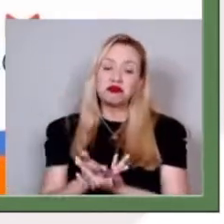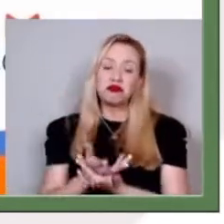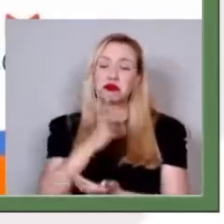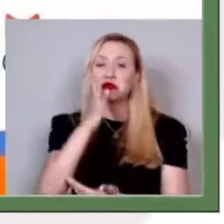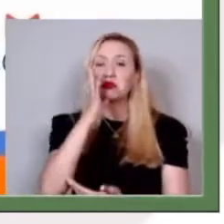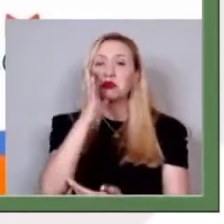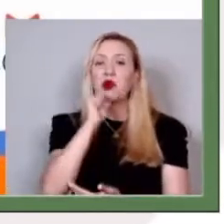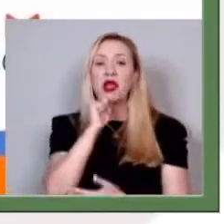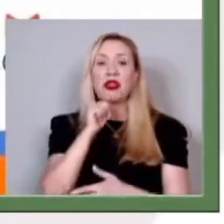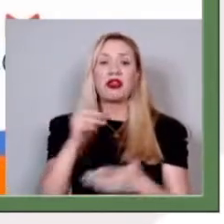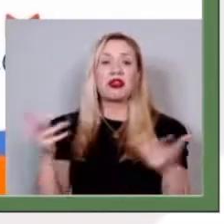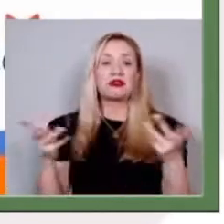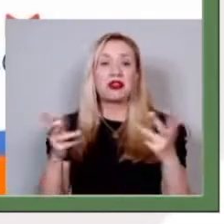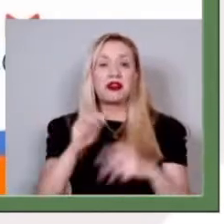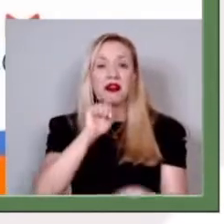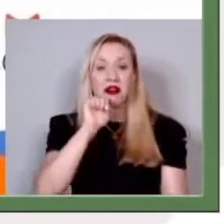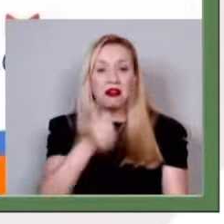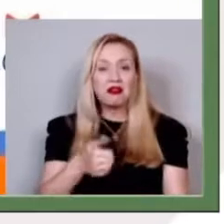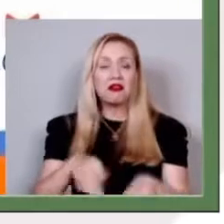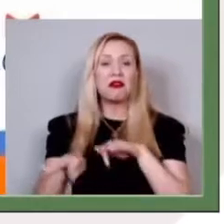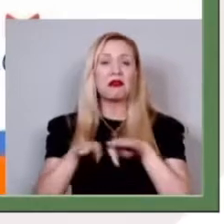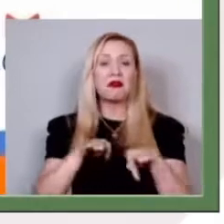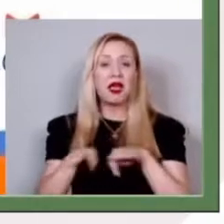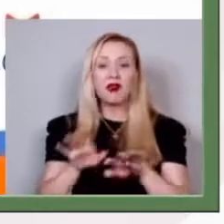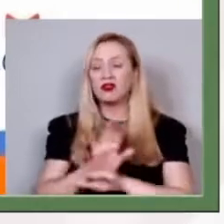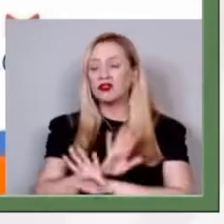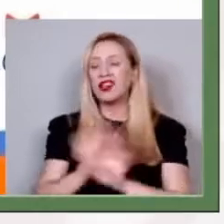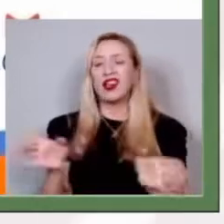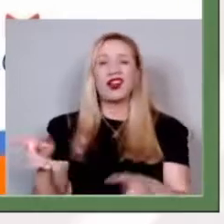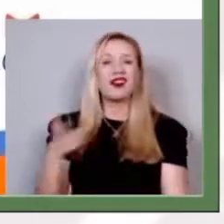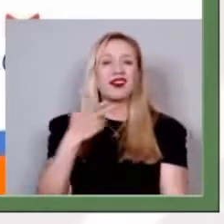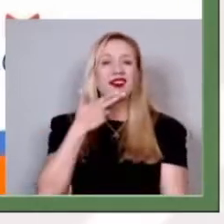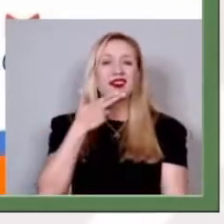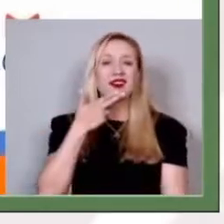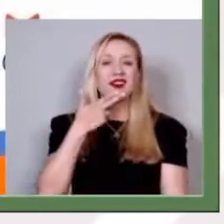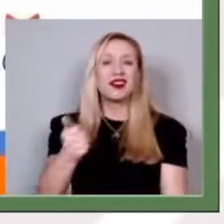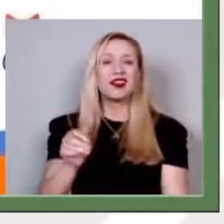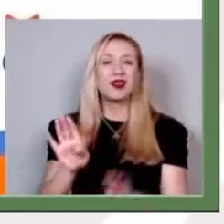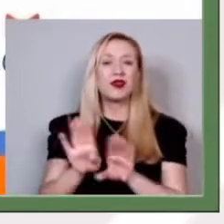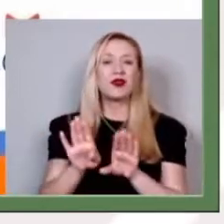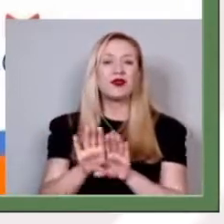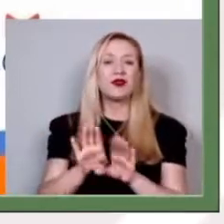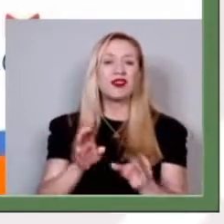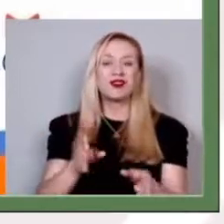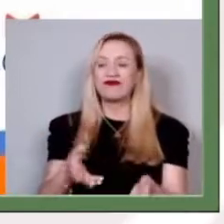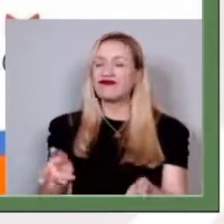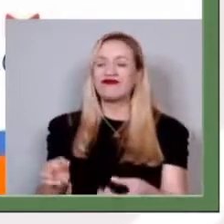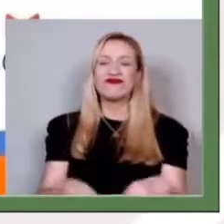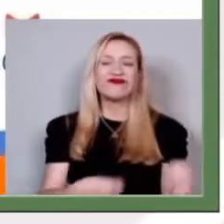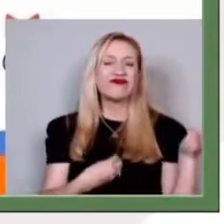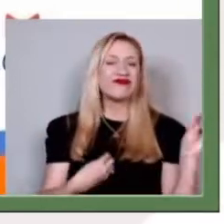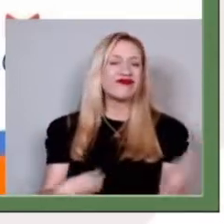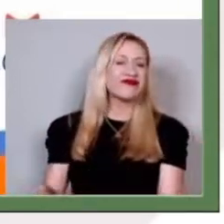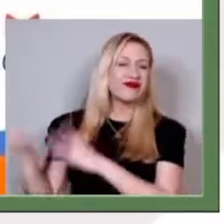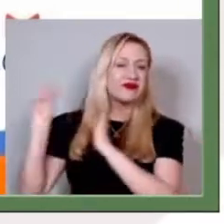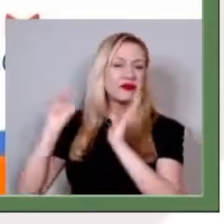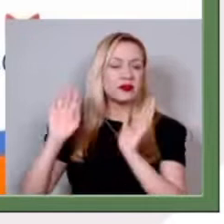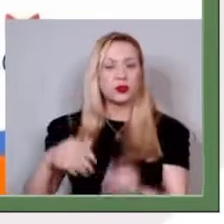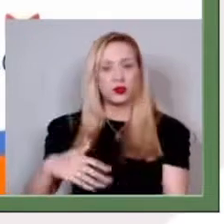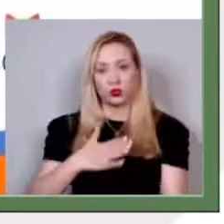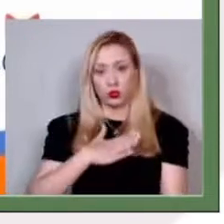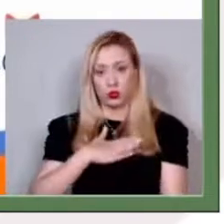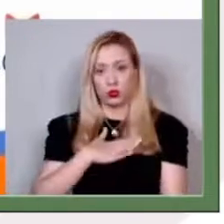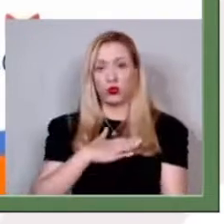no tiene nada que aportar. Y bueno, por algo yo participo aquí en la Asamblea Consultiva de COPRED, porque